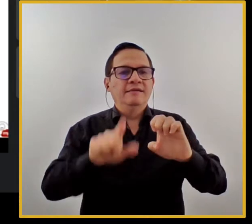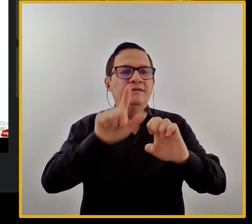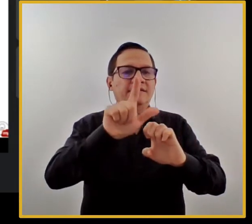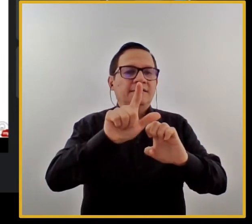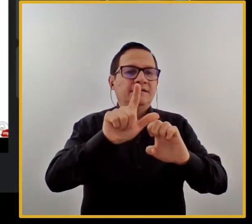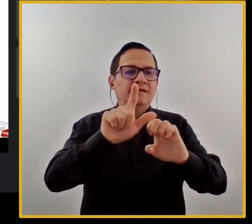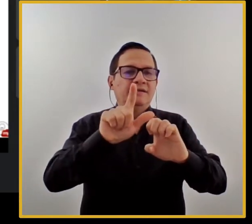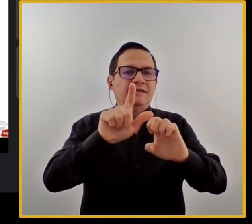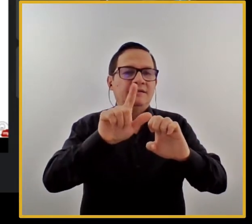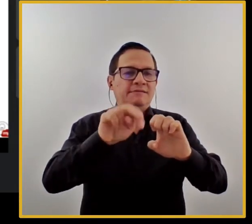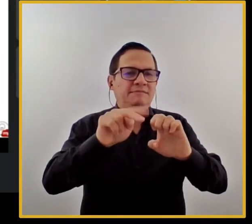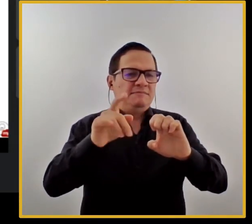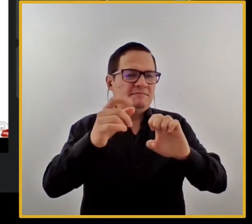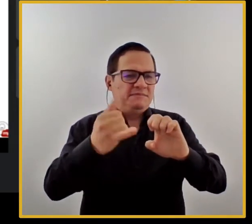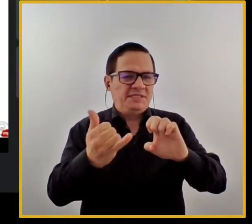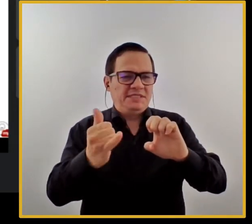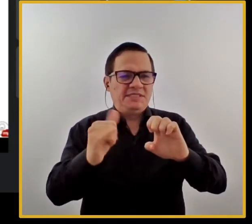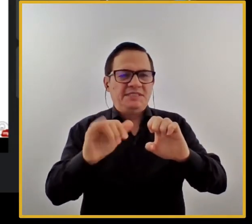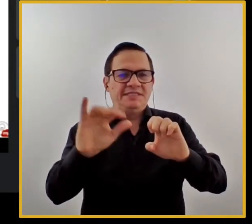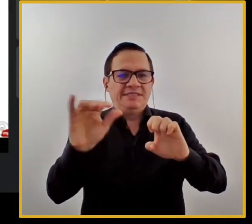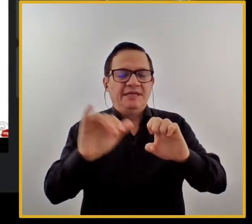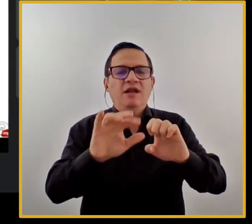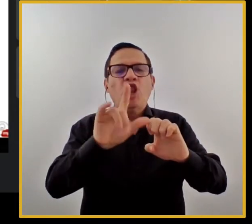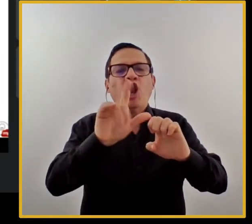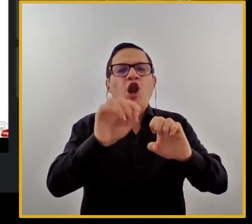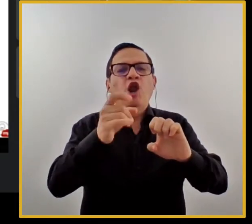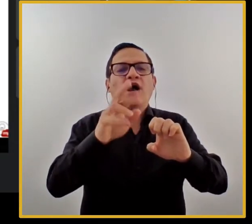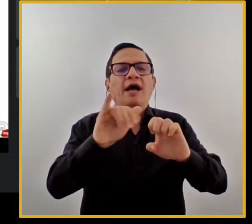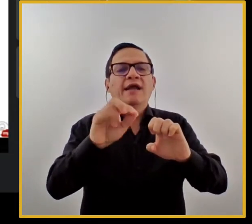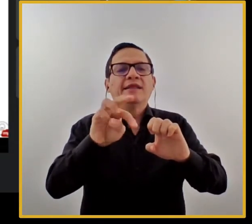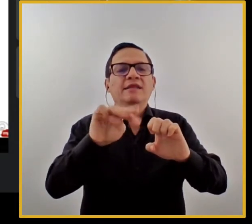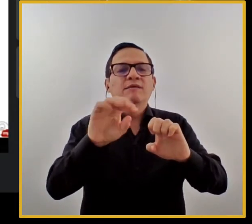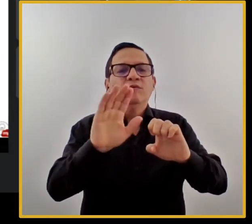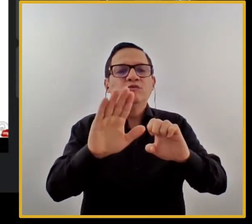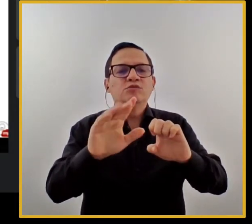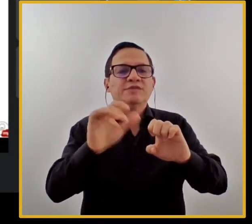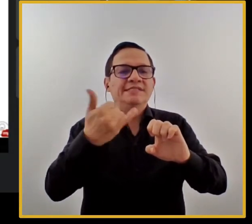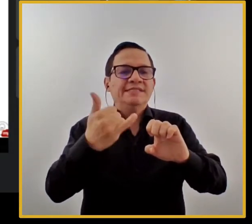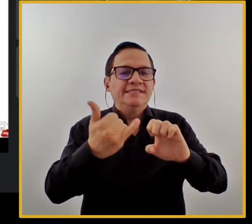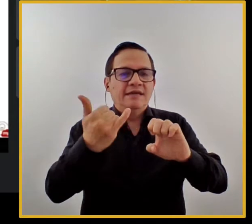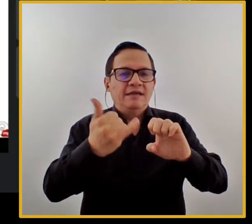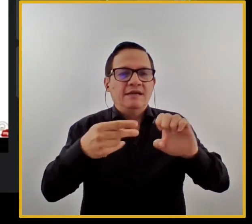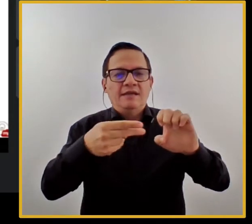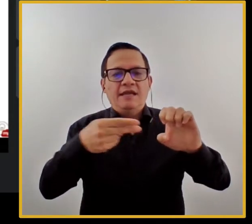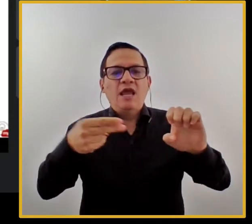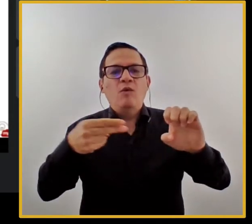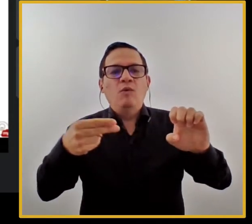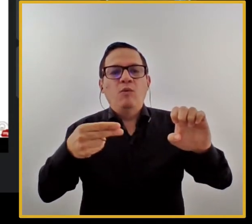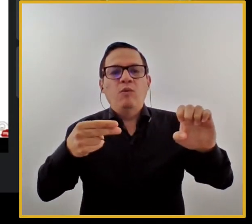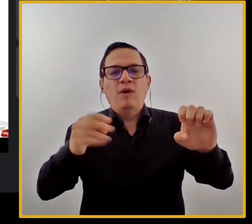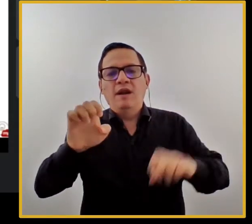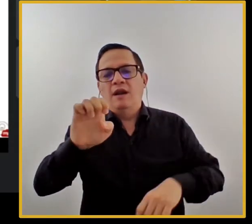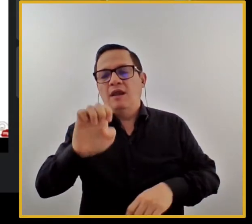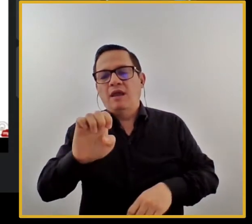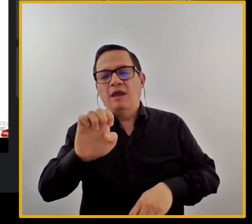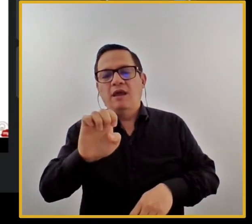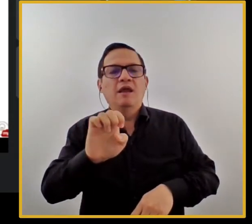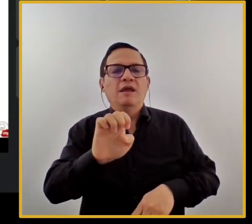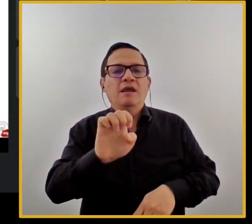logaritmo de y, ¿cierto? Igual a qué. Lo puedo escribir como